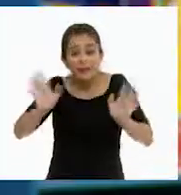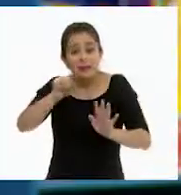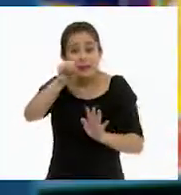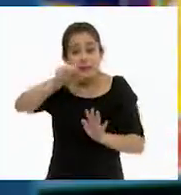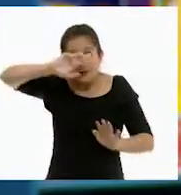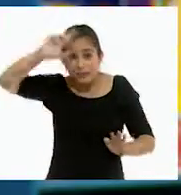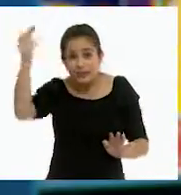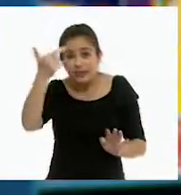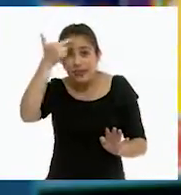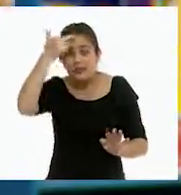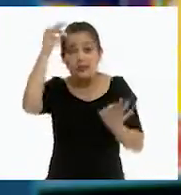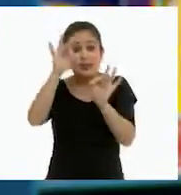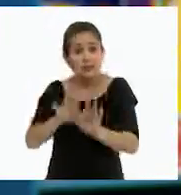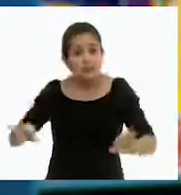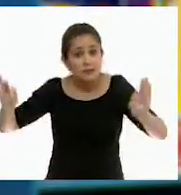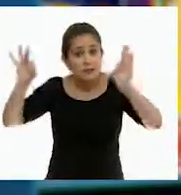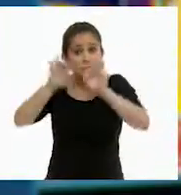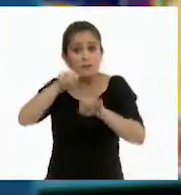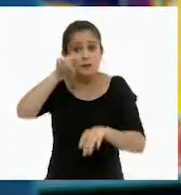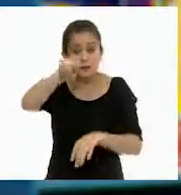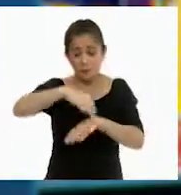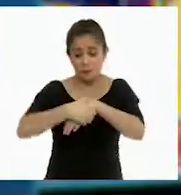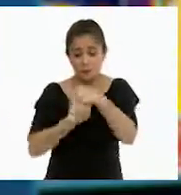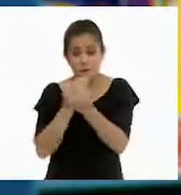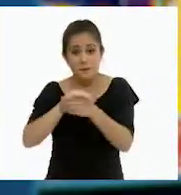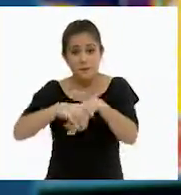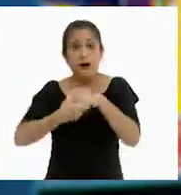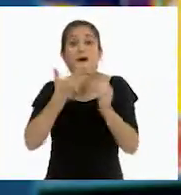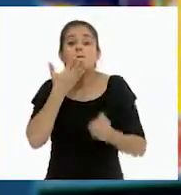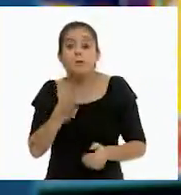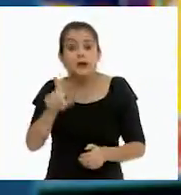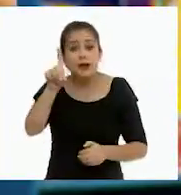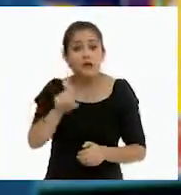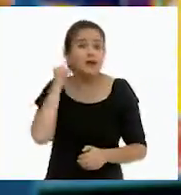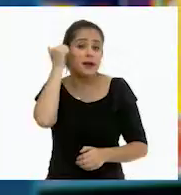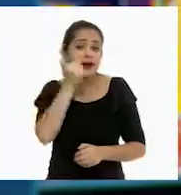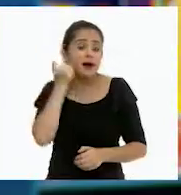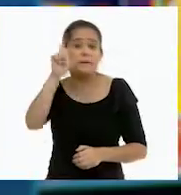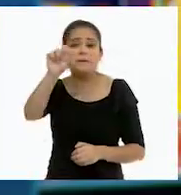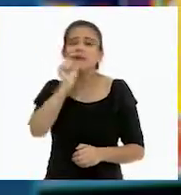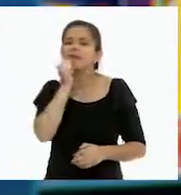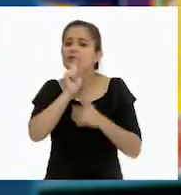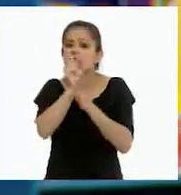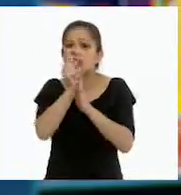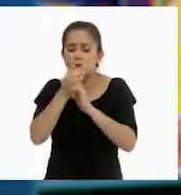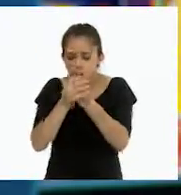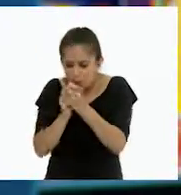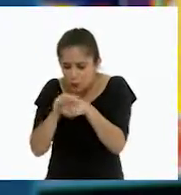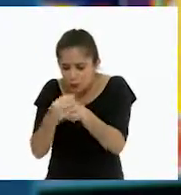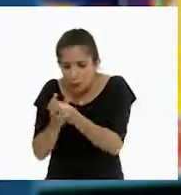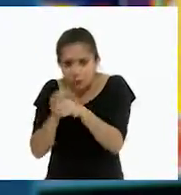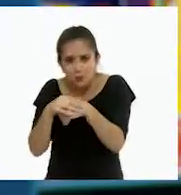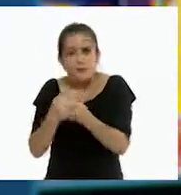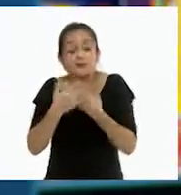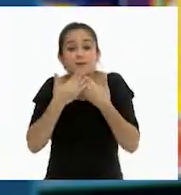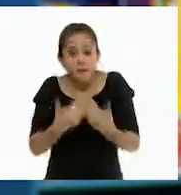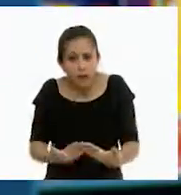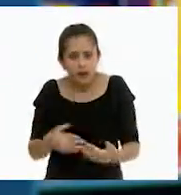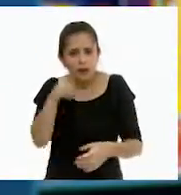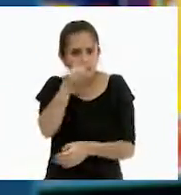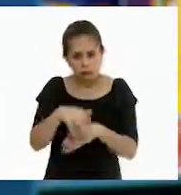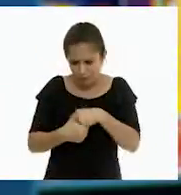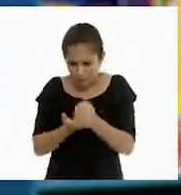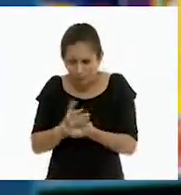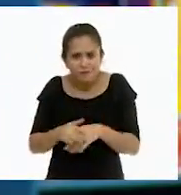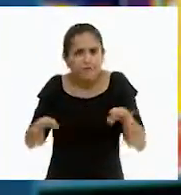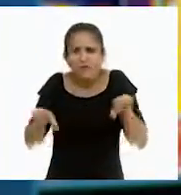Recuerda que es importante lavar muy bien tus manos con agua y con jabón durante 20 segundos. Si no